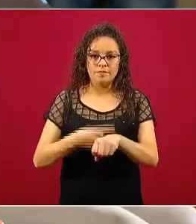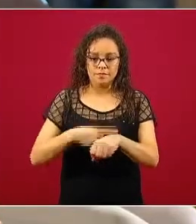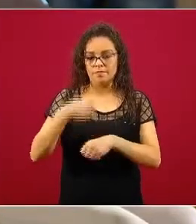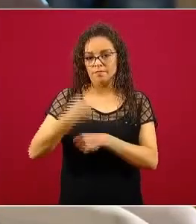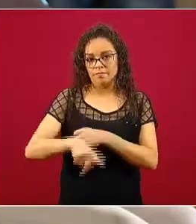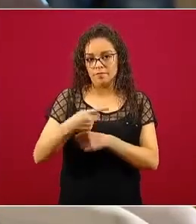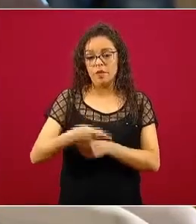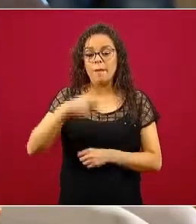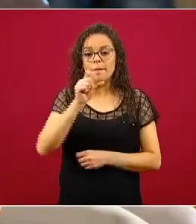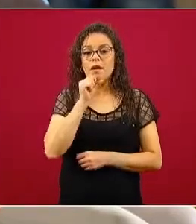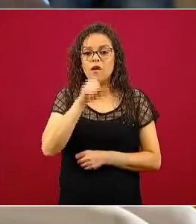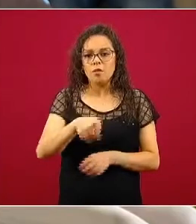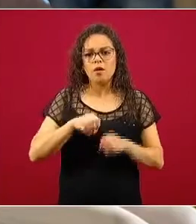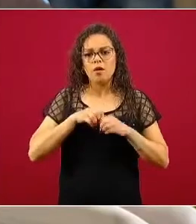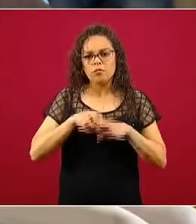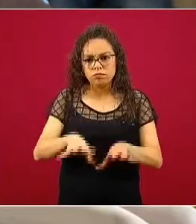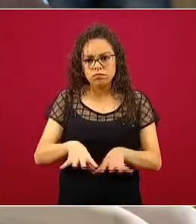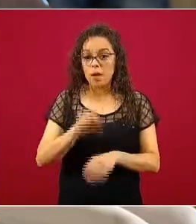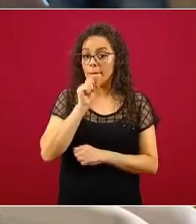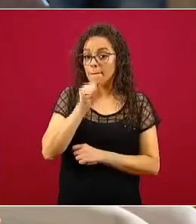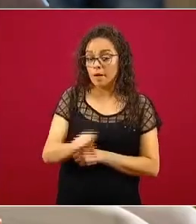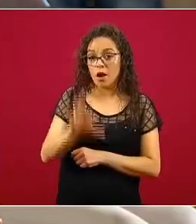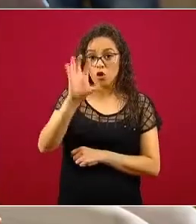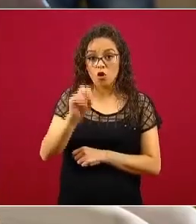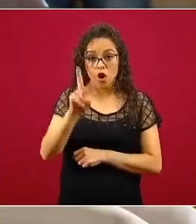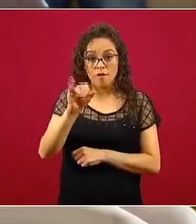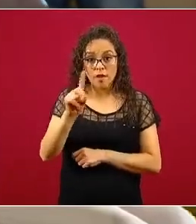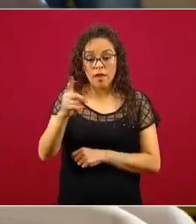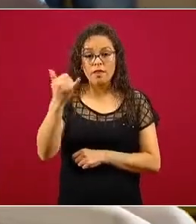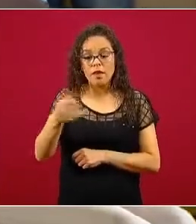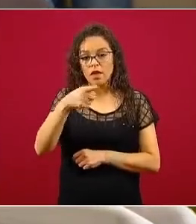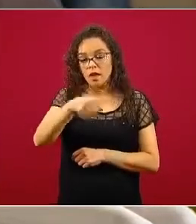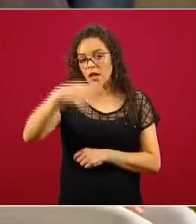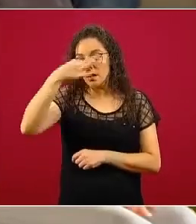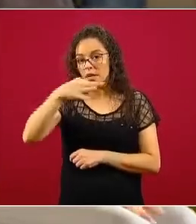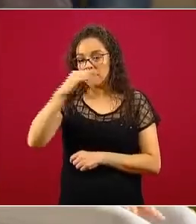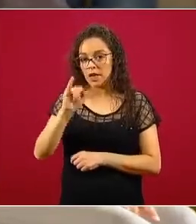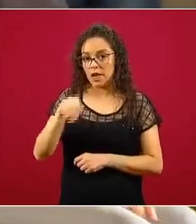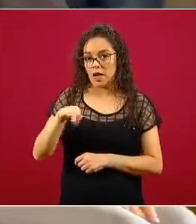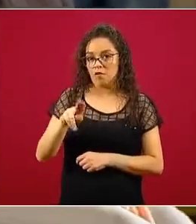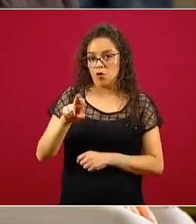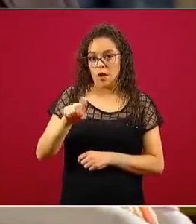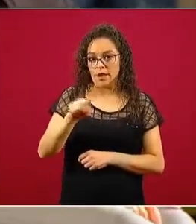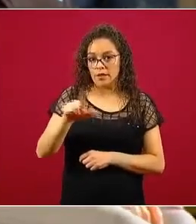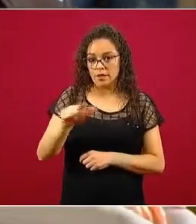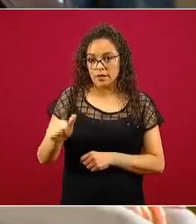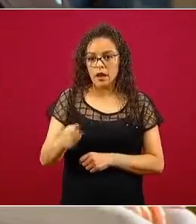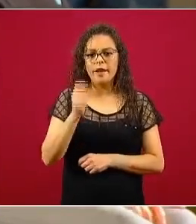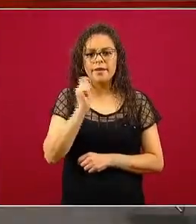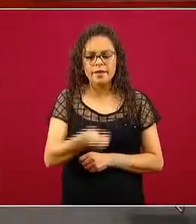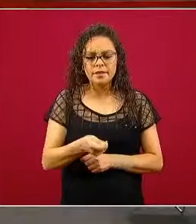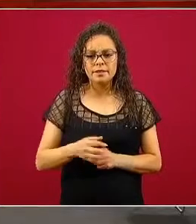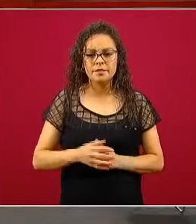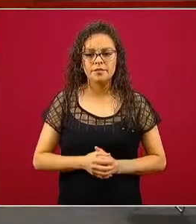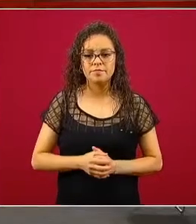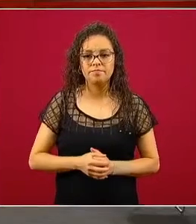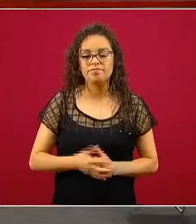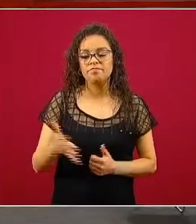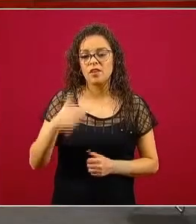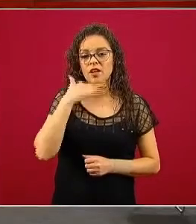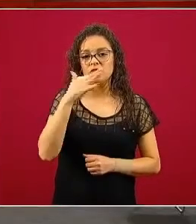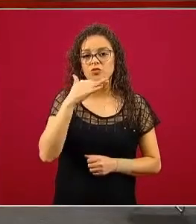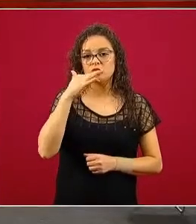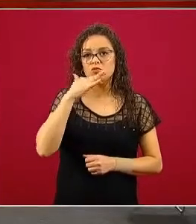ha publicado, tanto para COVID como para la influenza, la presencia de la